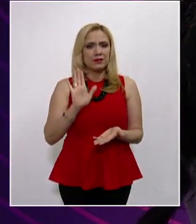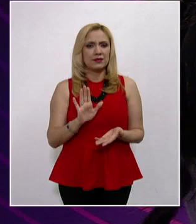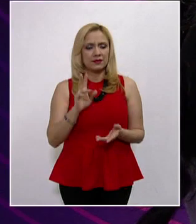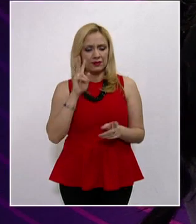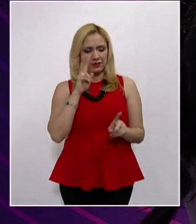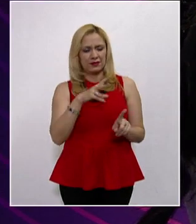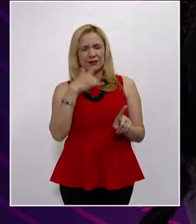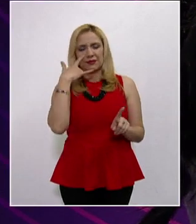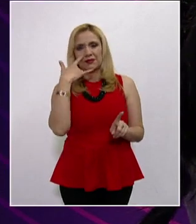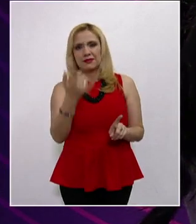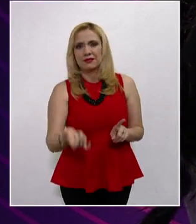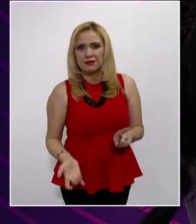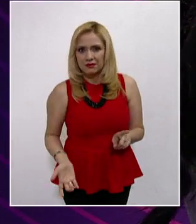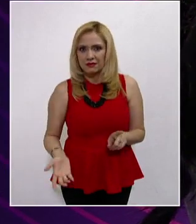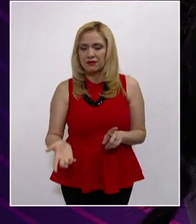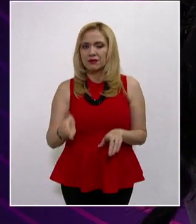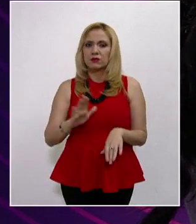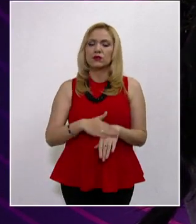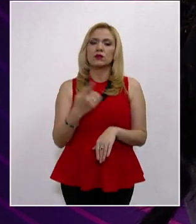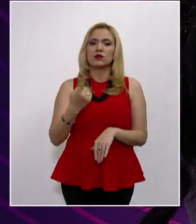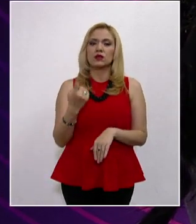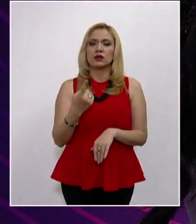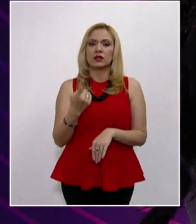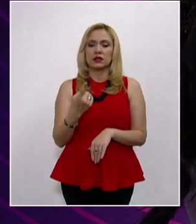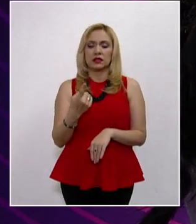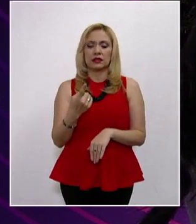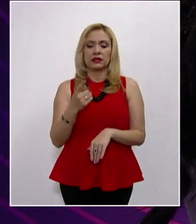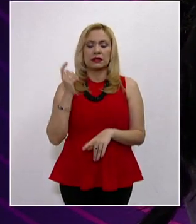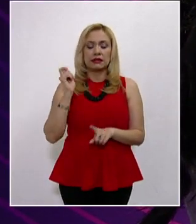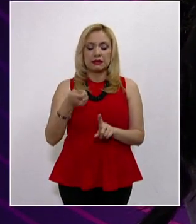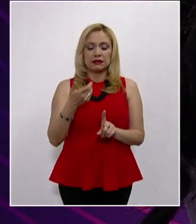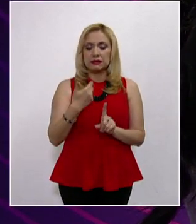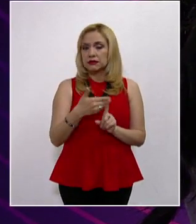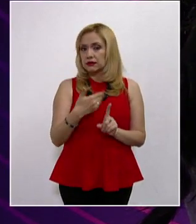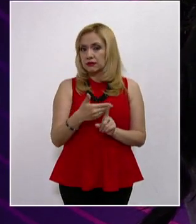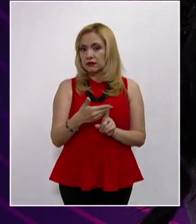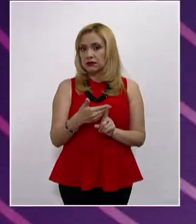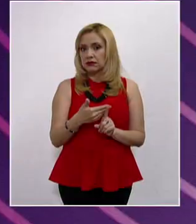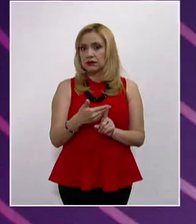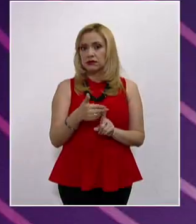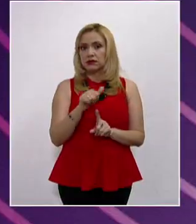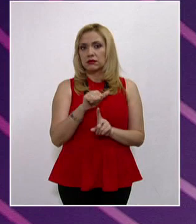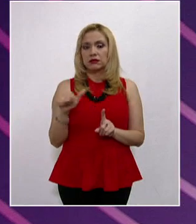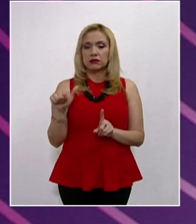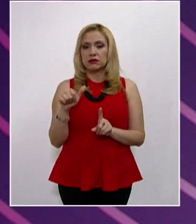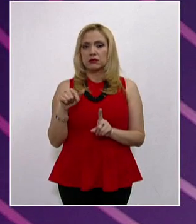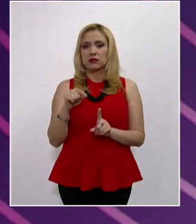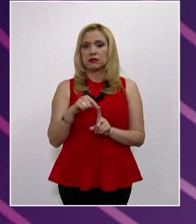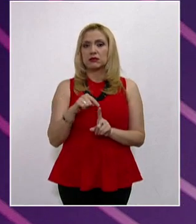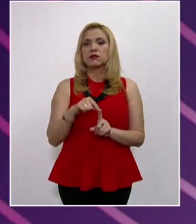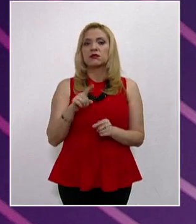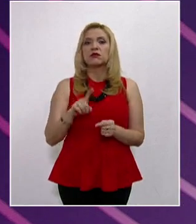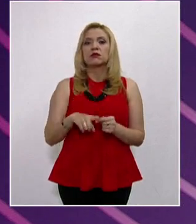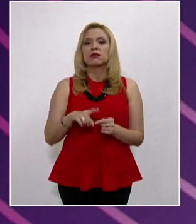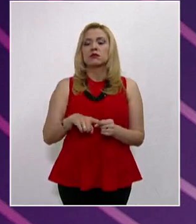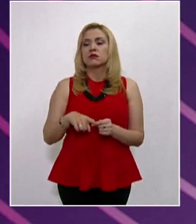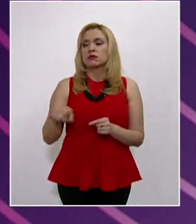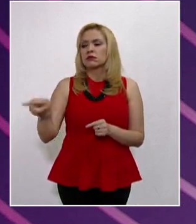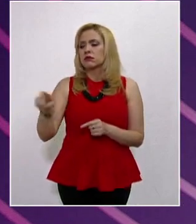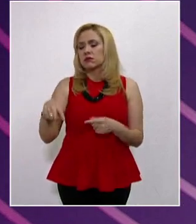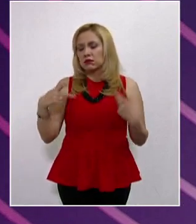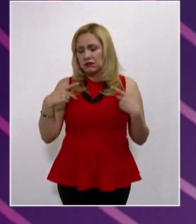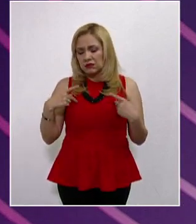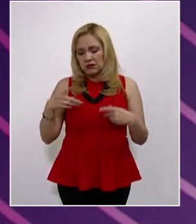criticable, la verdad, porque el hecho de que sea una cuestión que ataña a víctimas